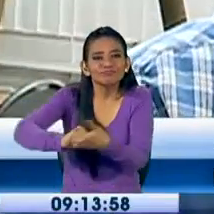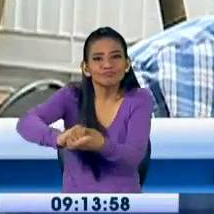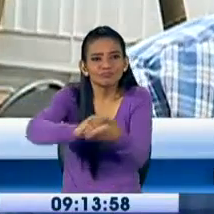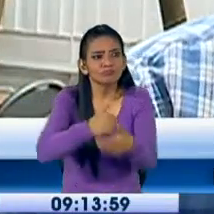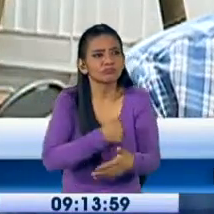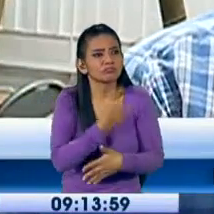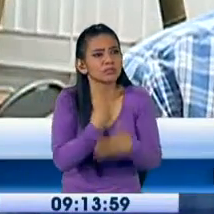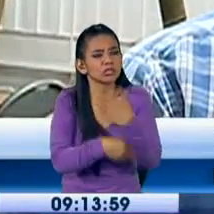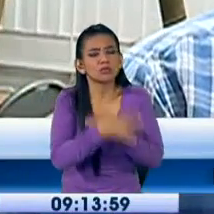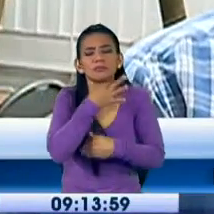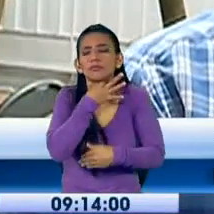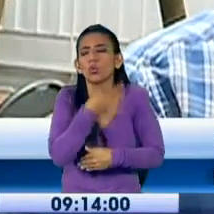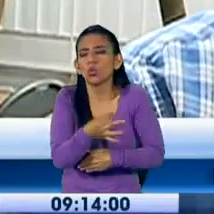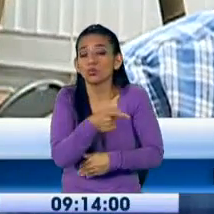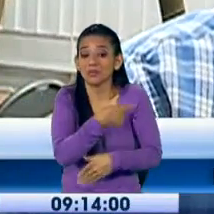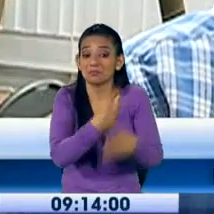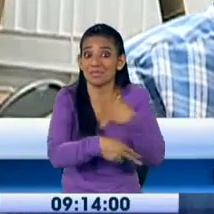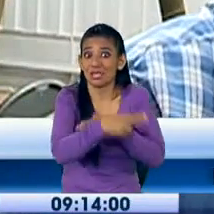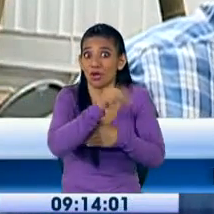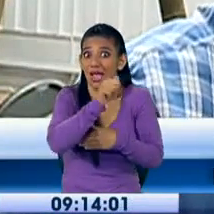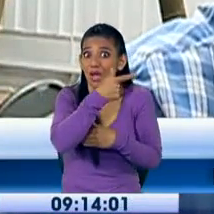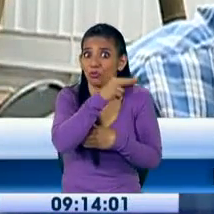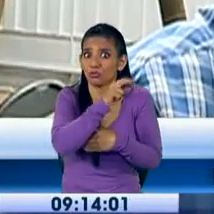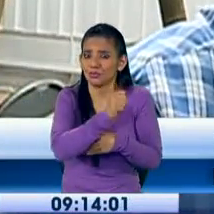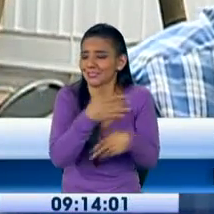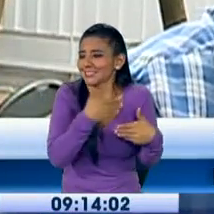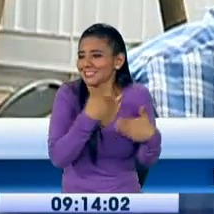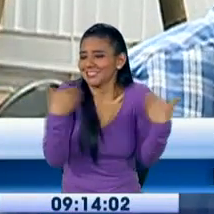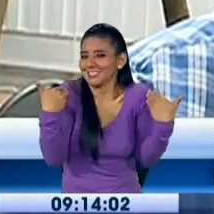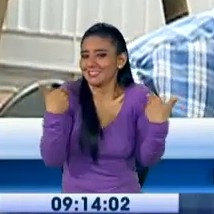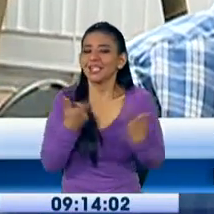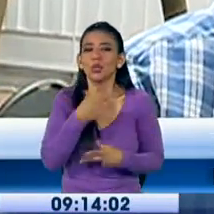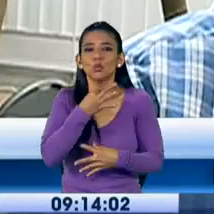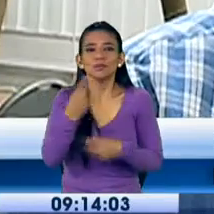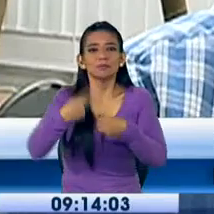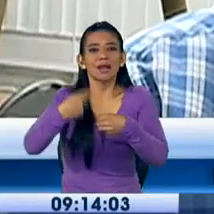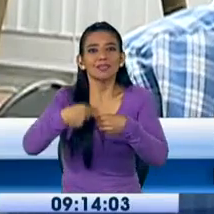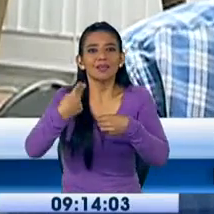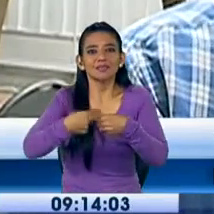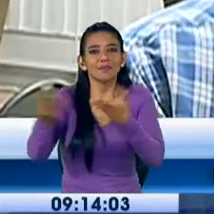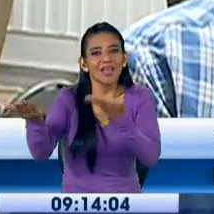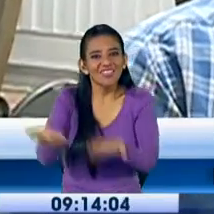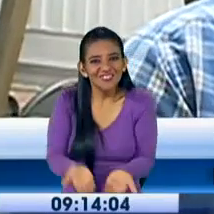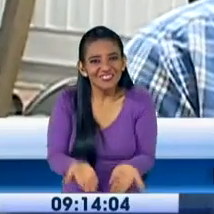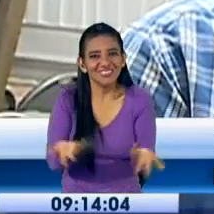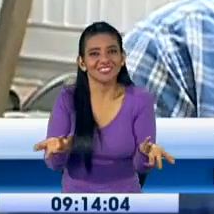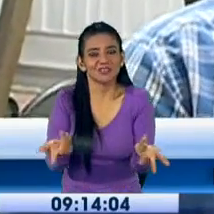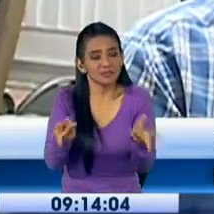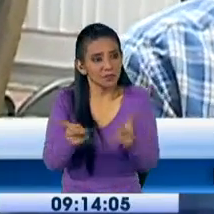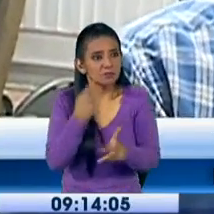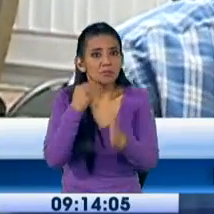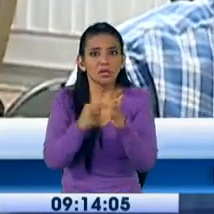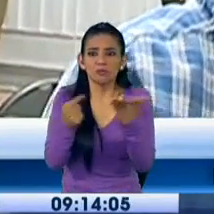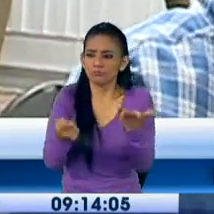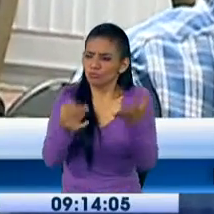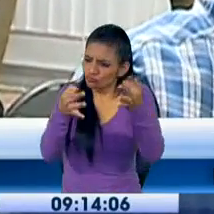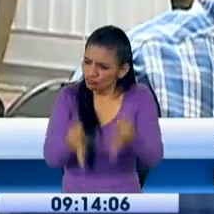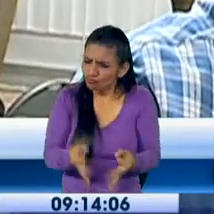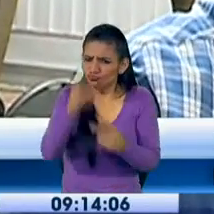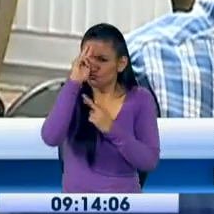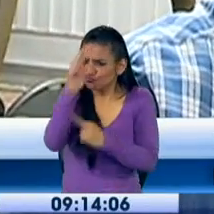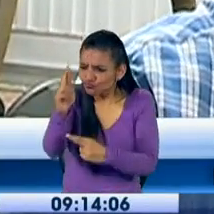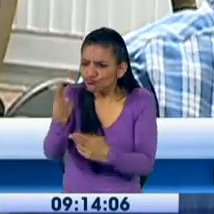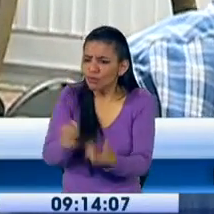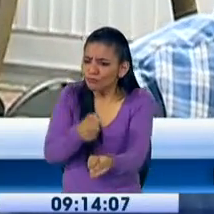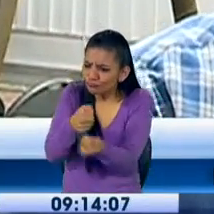Agustín es muy carismático, le gusta participar en este tipo de eventos y sobre todo para cuando se trata de una causa tan noble,